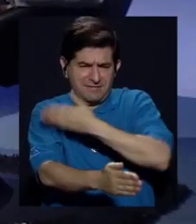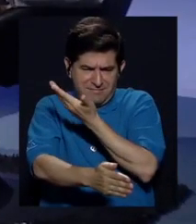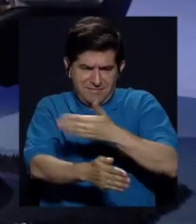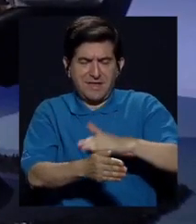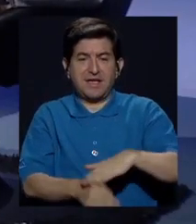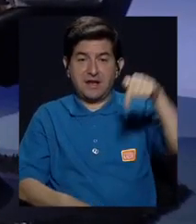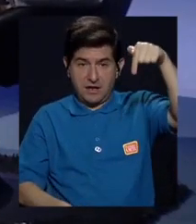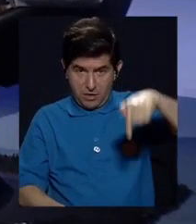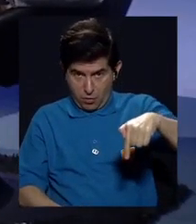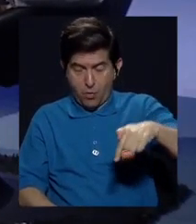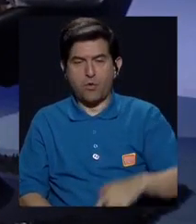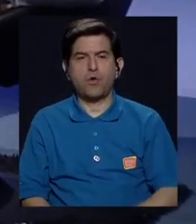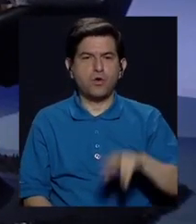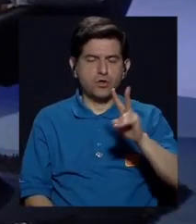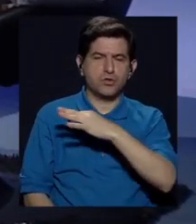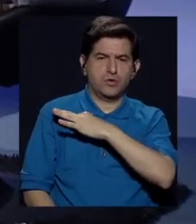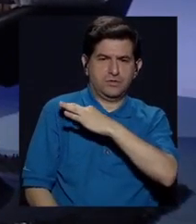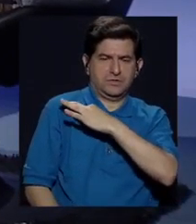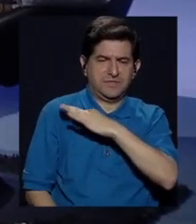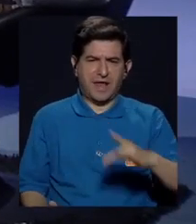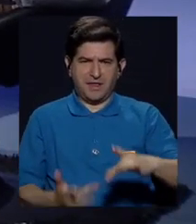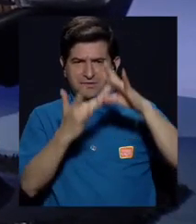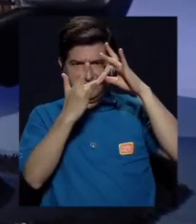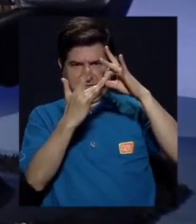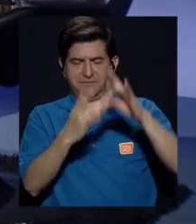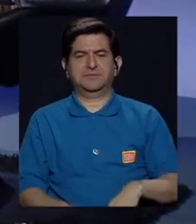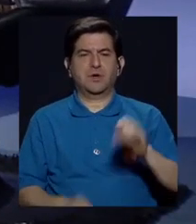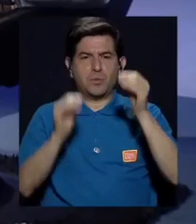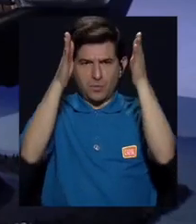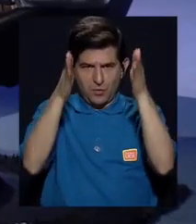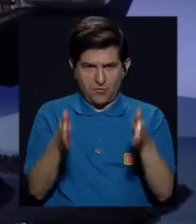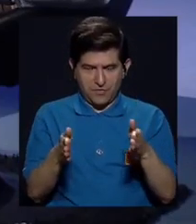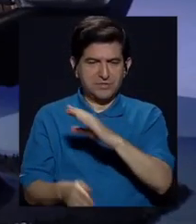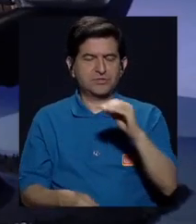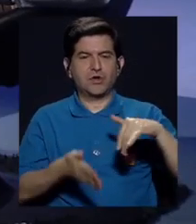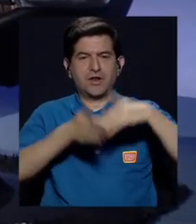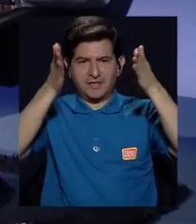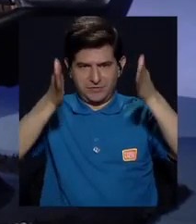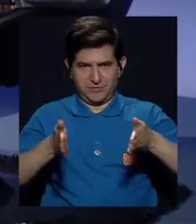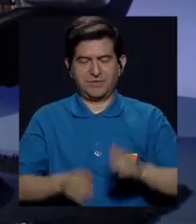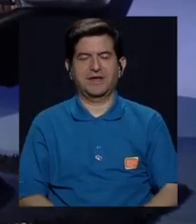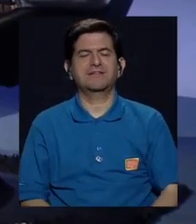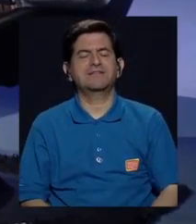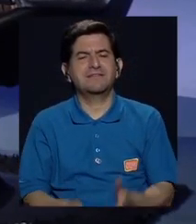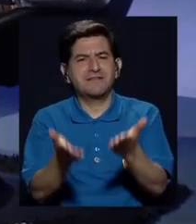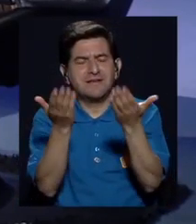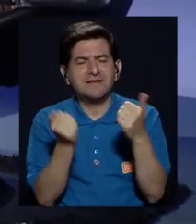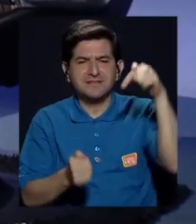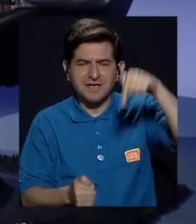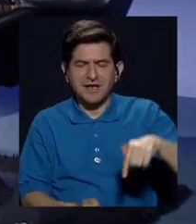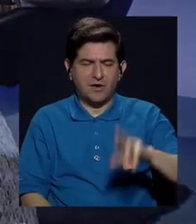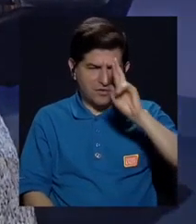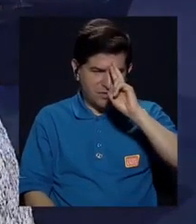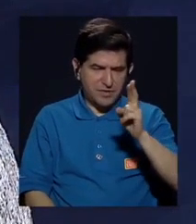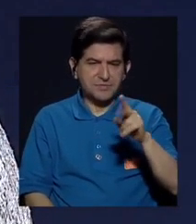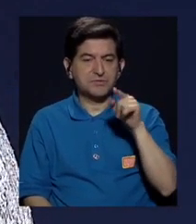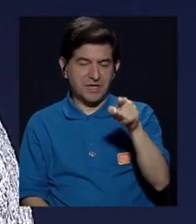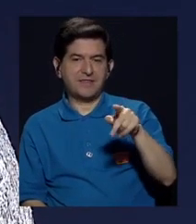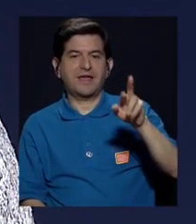el día de hoy tenemos a dos invitados especiales, un profesor y su estudiante. Quisiera hoy reconocer en usted,